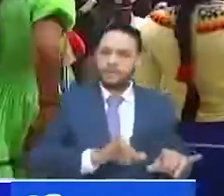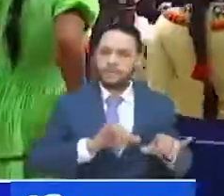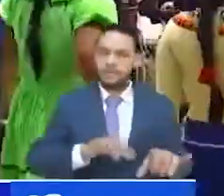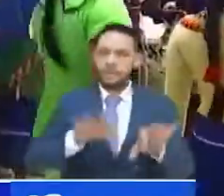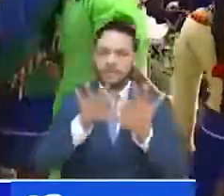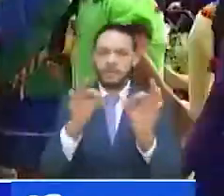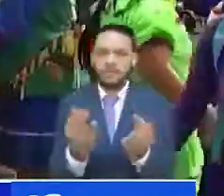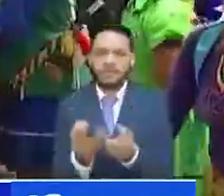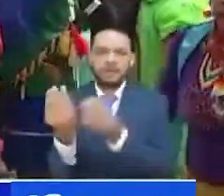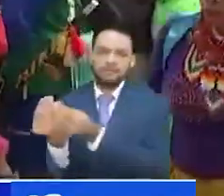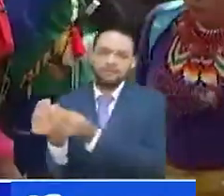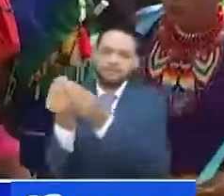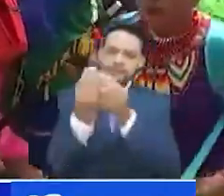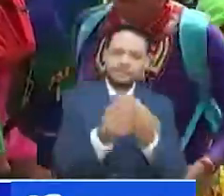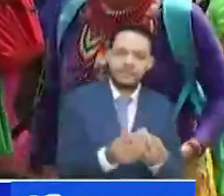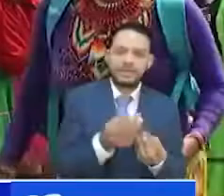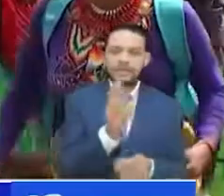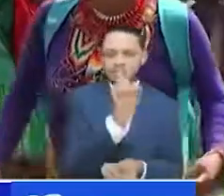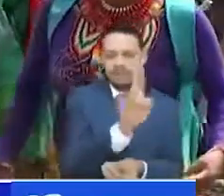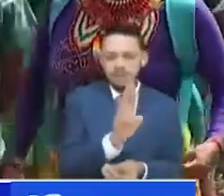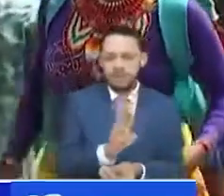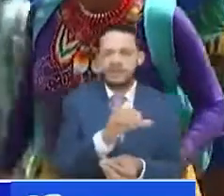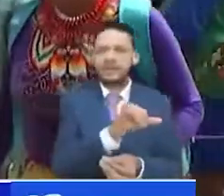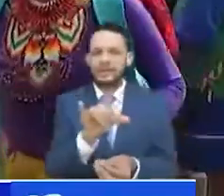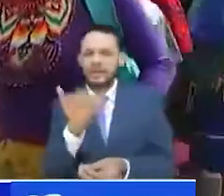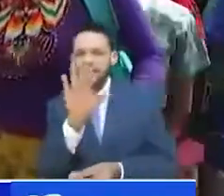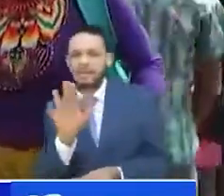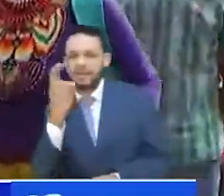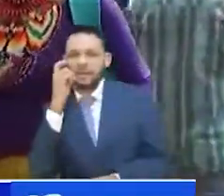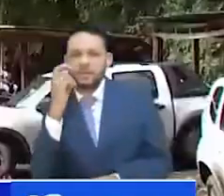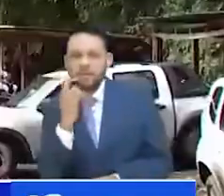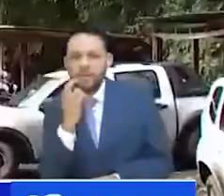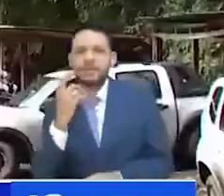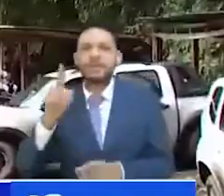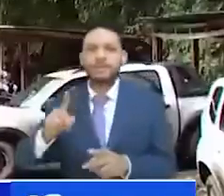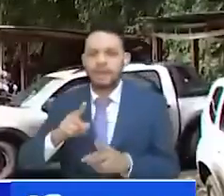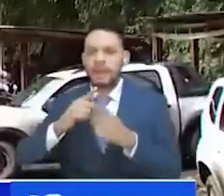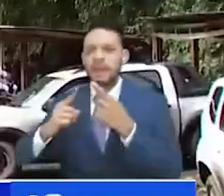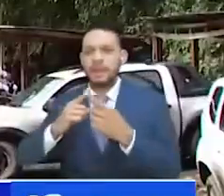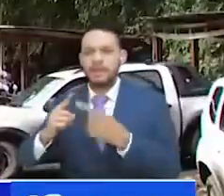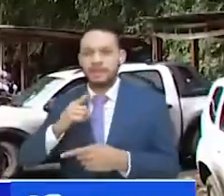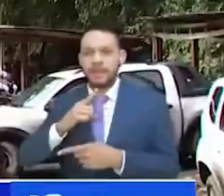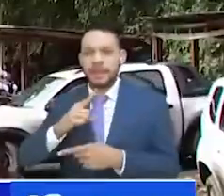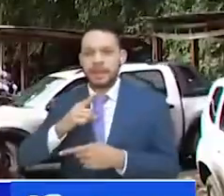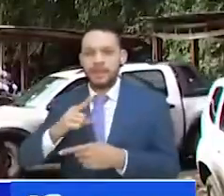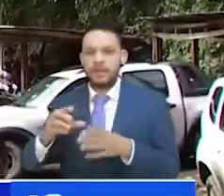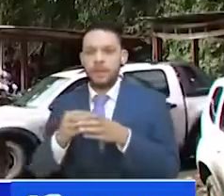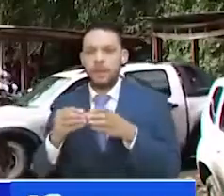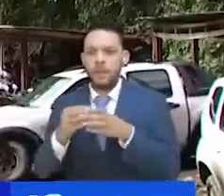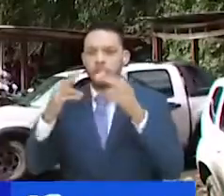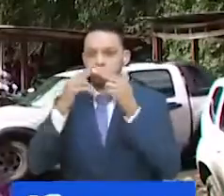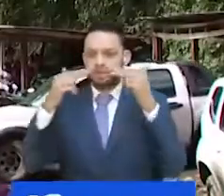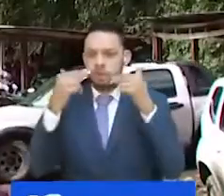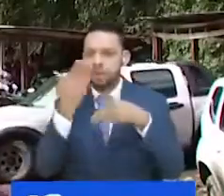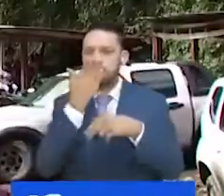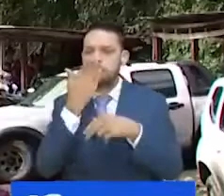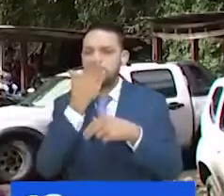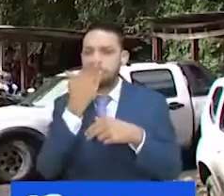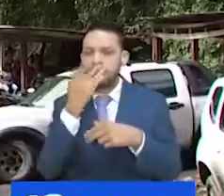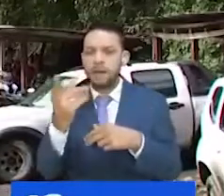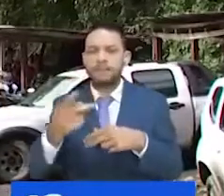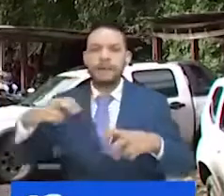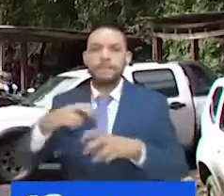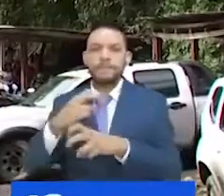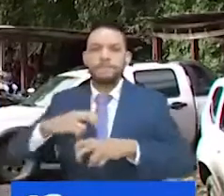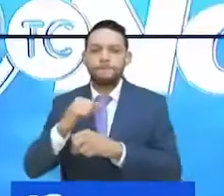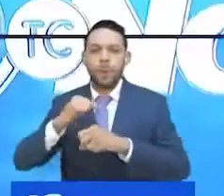familias indígenas hacia Risaralda y Chocó. Sin embargo, aún está pendiente un nuevo diálogo con los líderes de los indígenas que permanecen asentados en el Parque